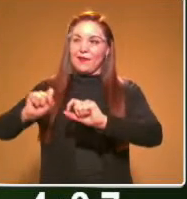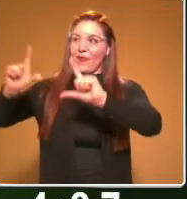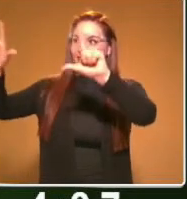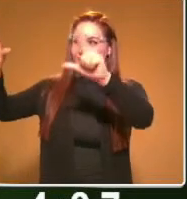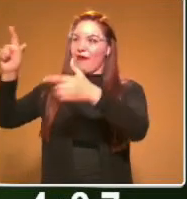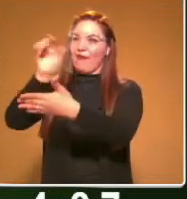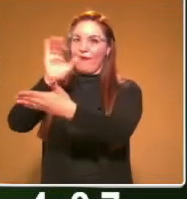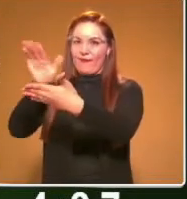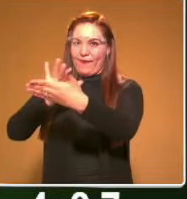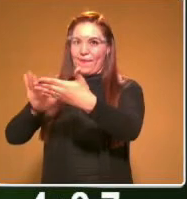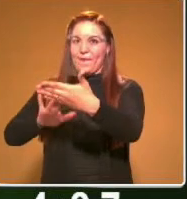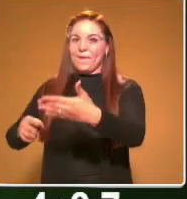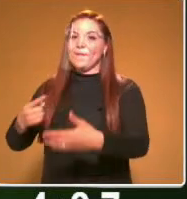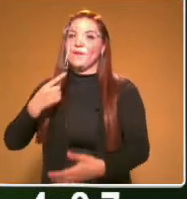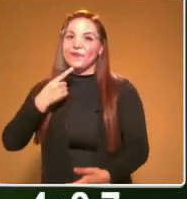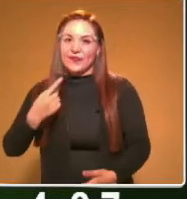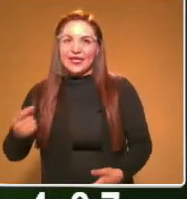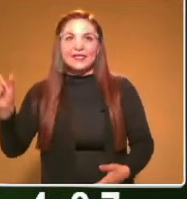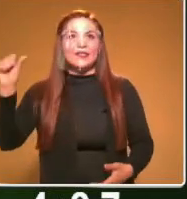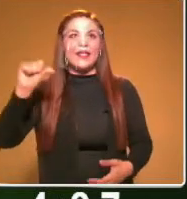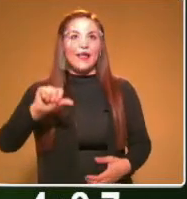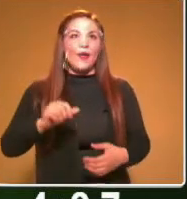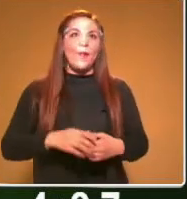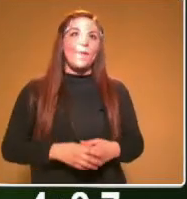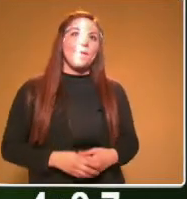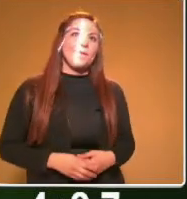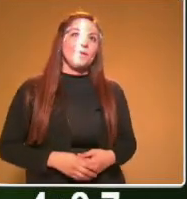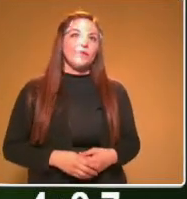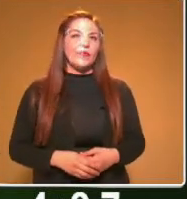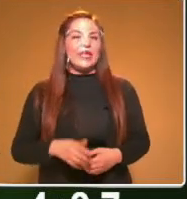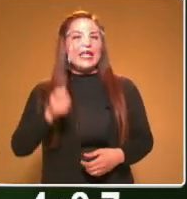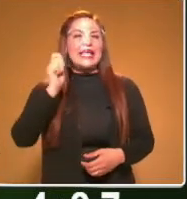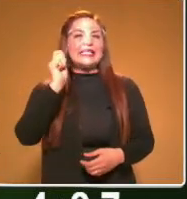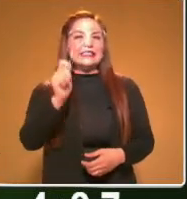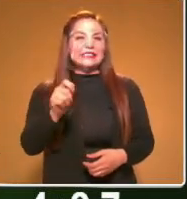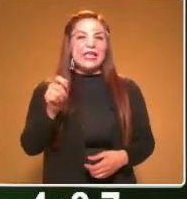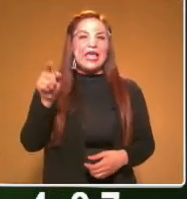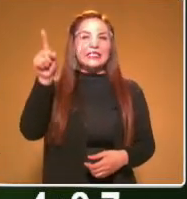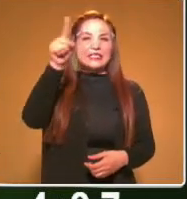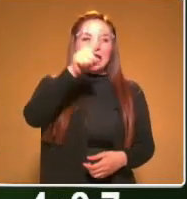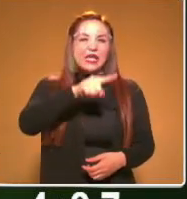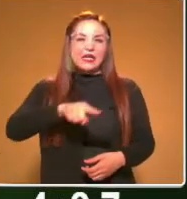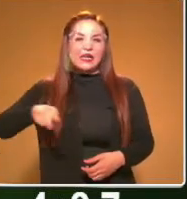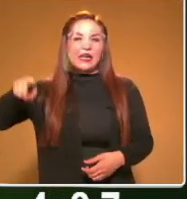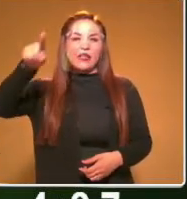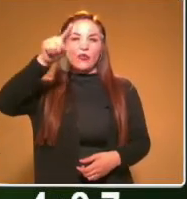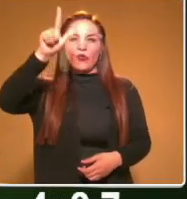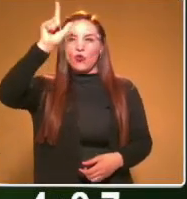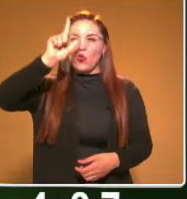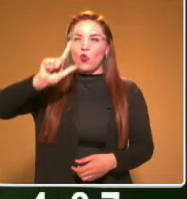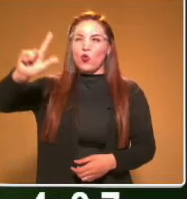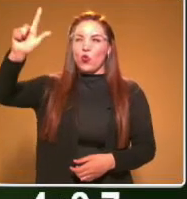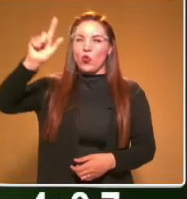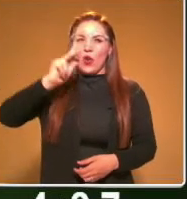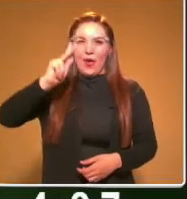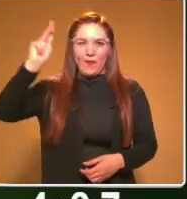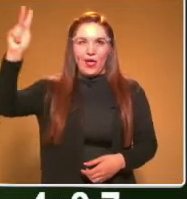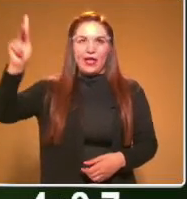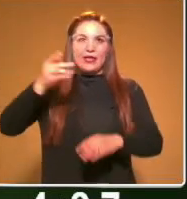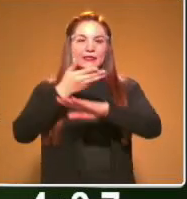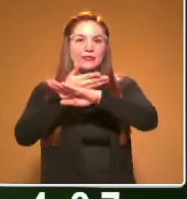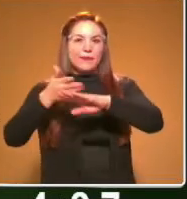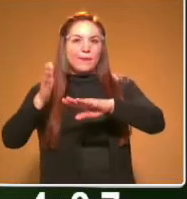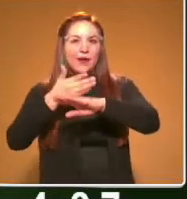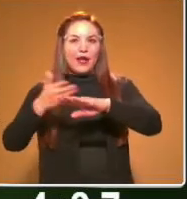leer. La adivinanza del día de hoy dice así: redondo como la luna y blanco como la cal,